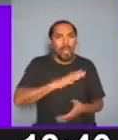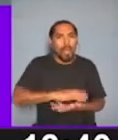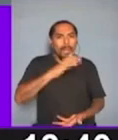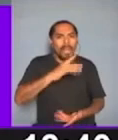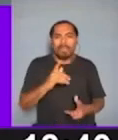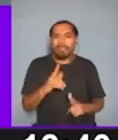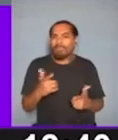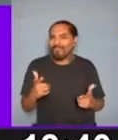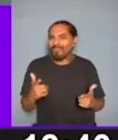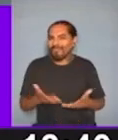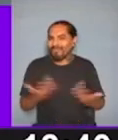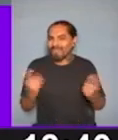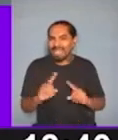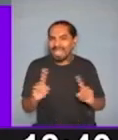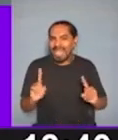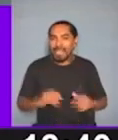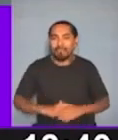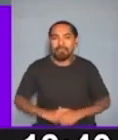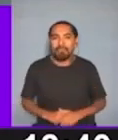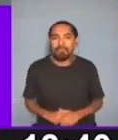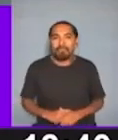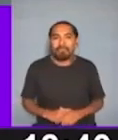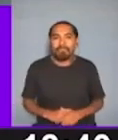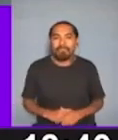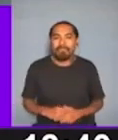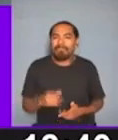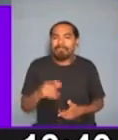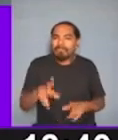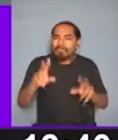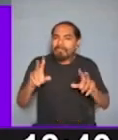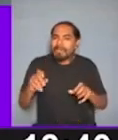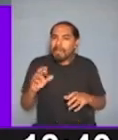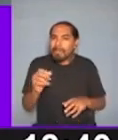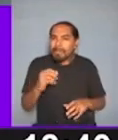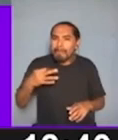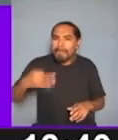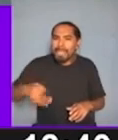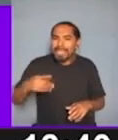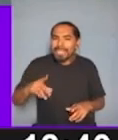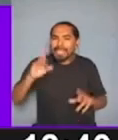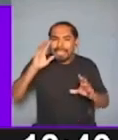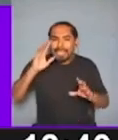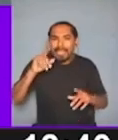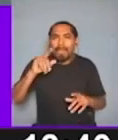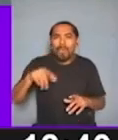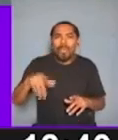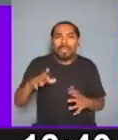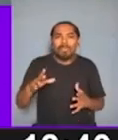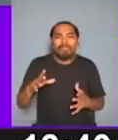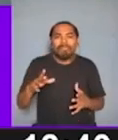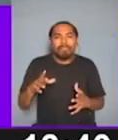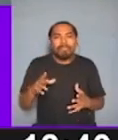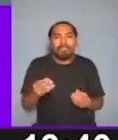cuenta, Belén, porque sin duda, si no hay ningún ofrecimiento para lo que puede llegar a ser algún aumento, se dispondría